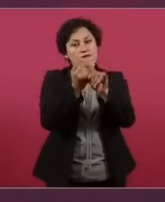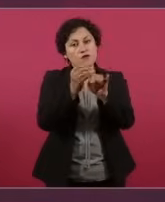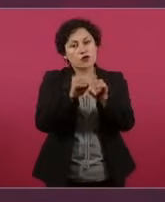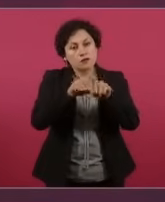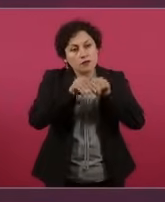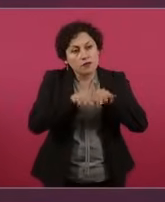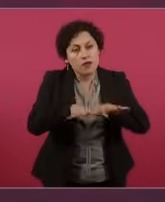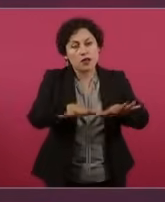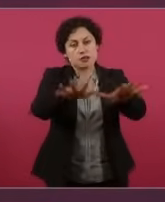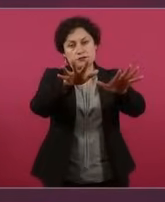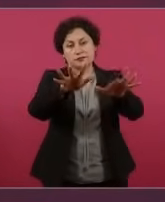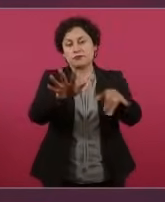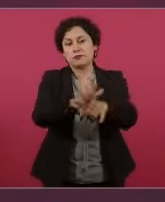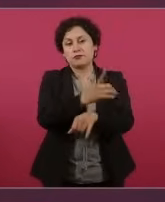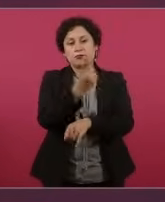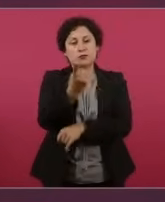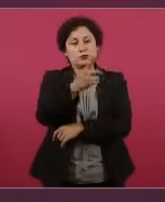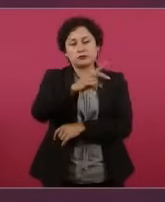necesitamos